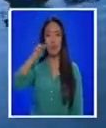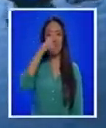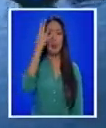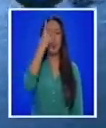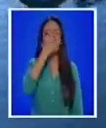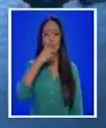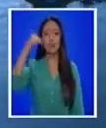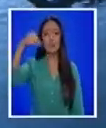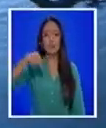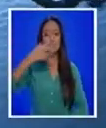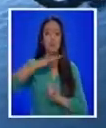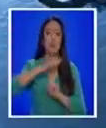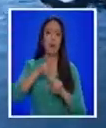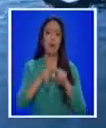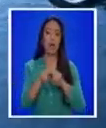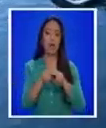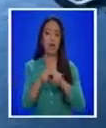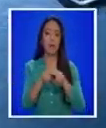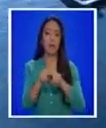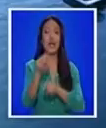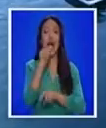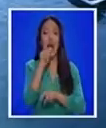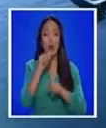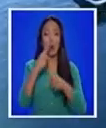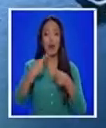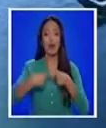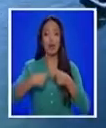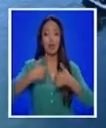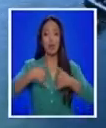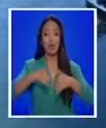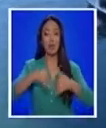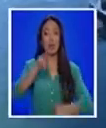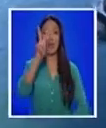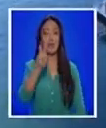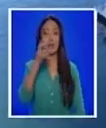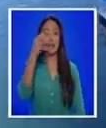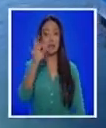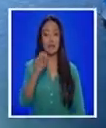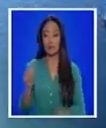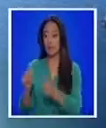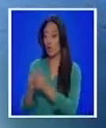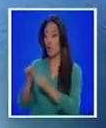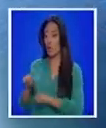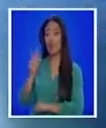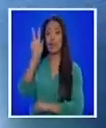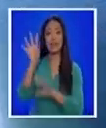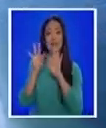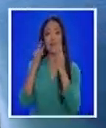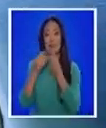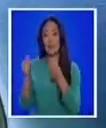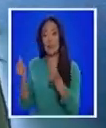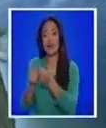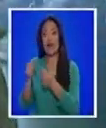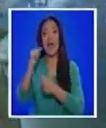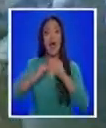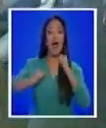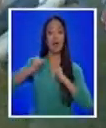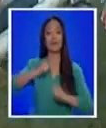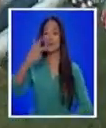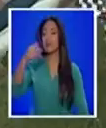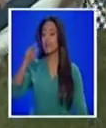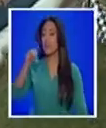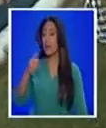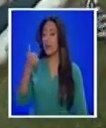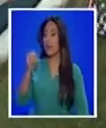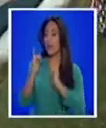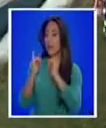donde se vive la competencia acuática de Quito Juega 2019. Estamos con la chama de tres familias que también se divirtió en la primera